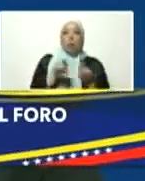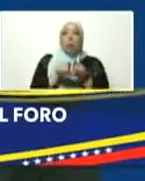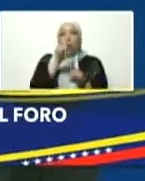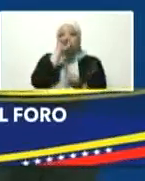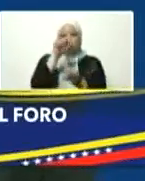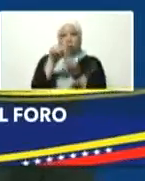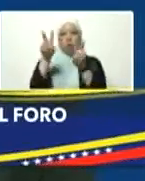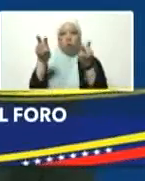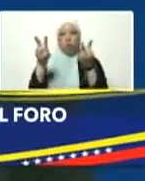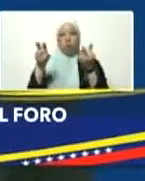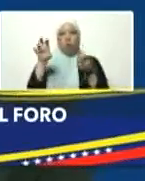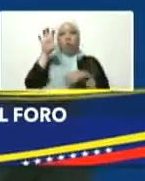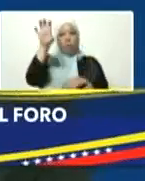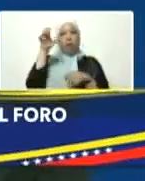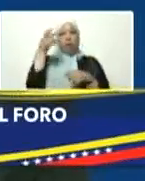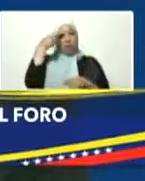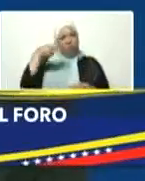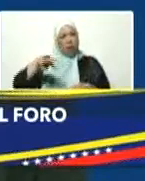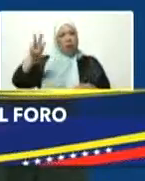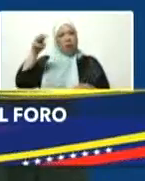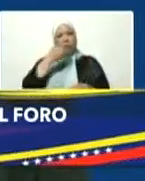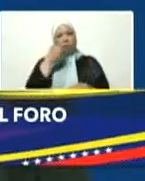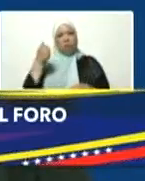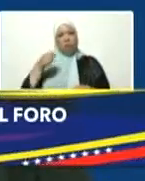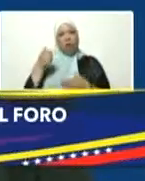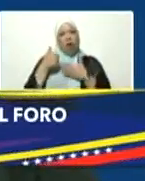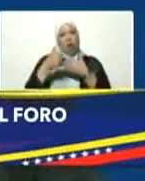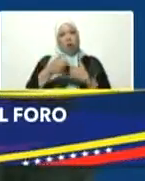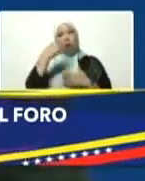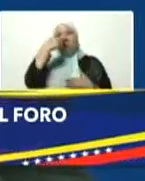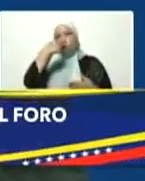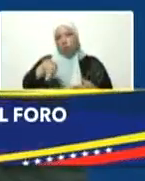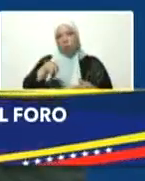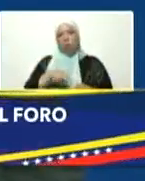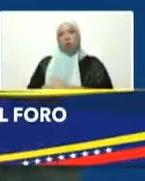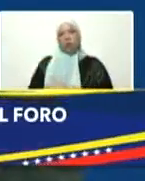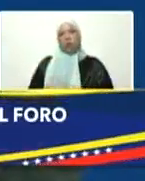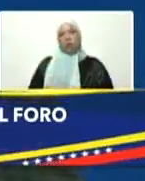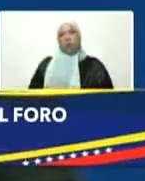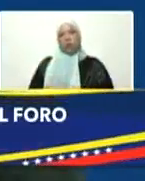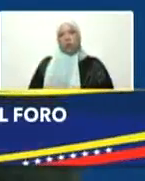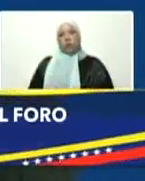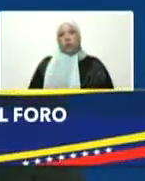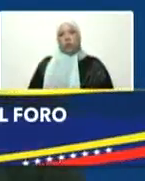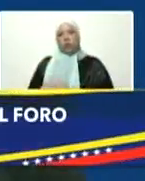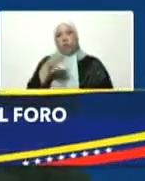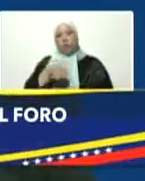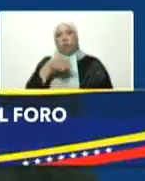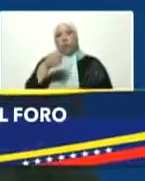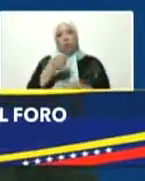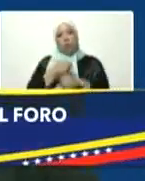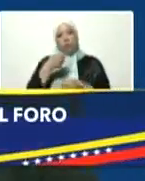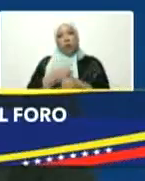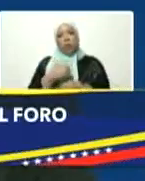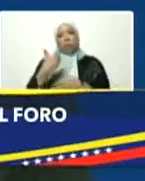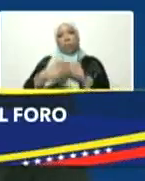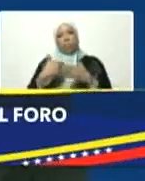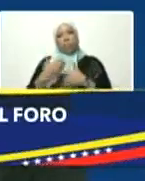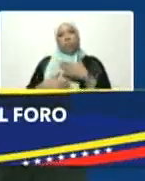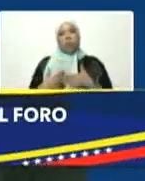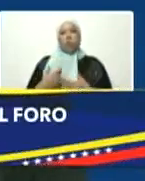una nueva patria a favor de los más necesitados. Nos la seguimos jugando con